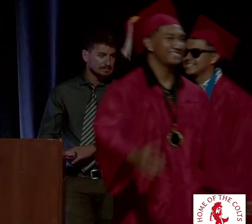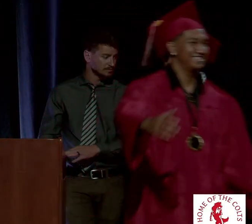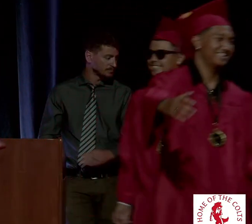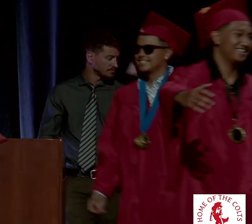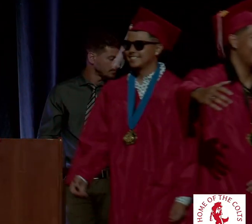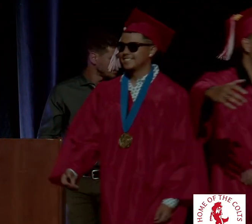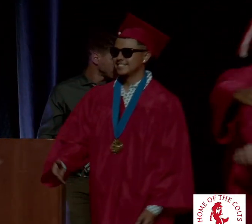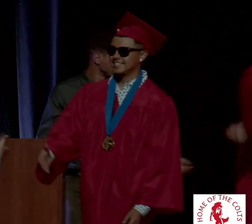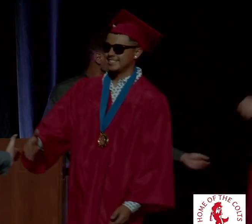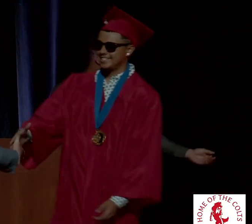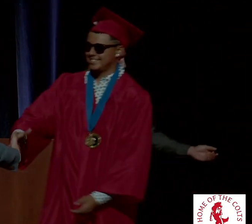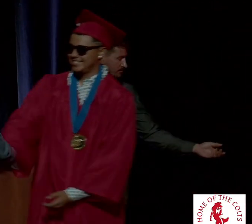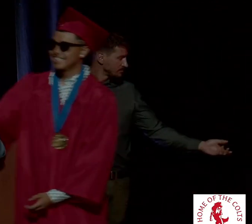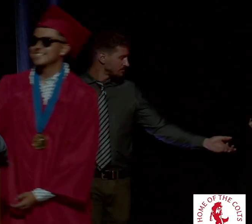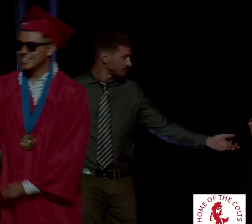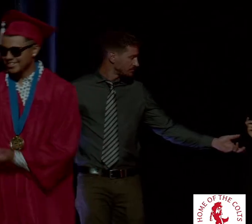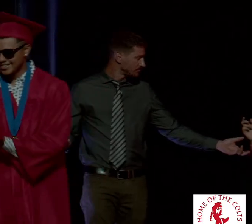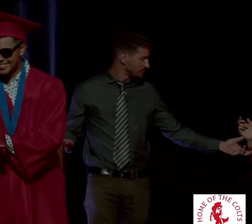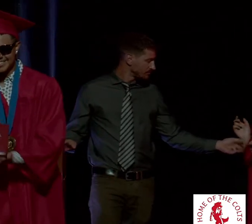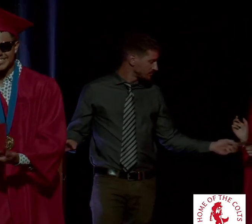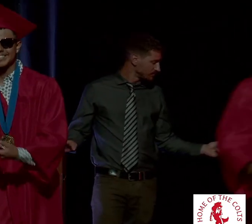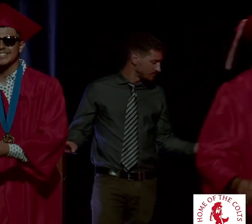Jared Lopez Cortez.